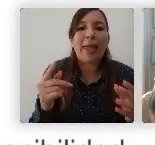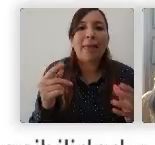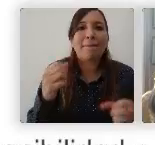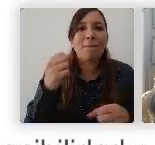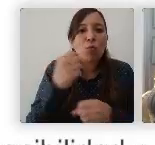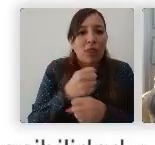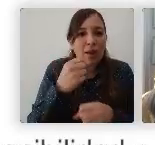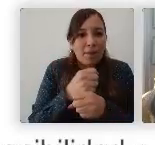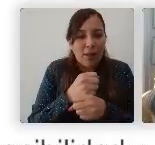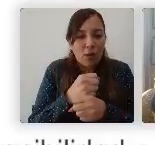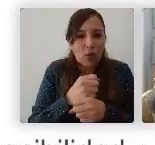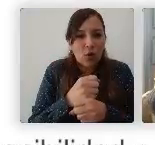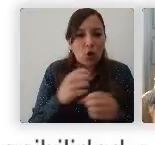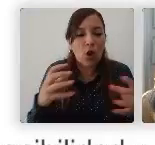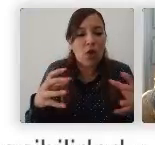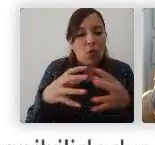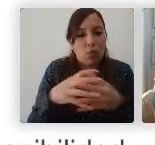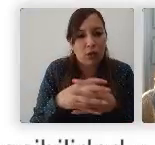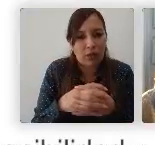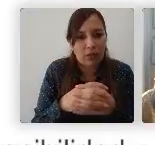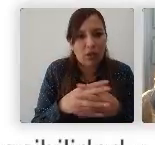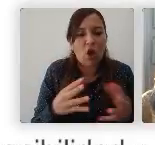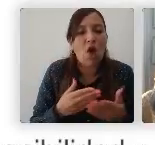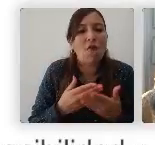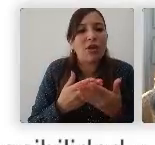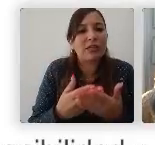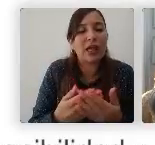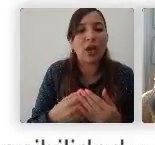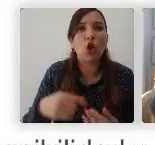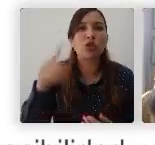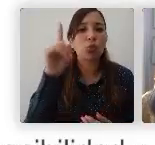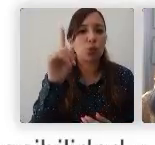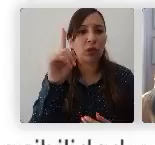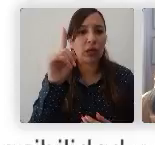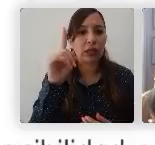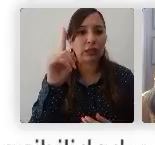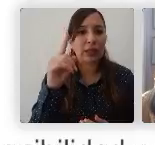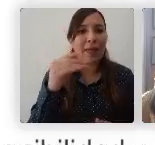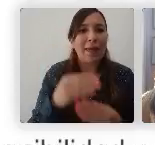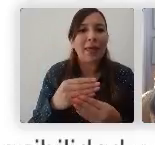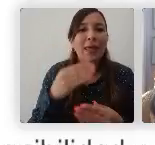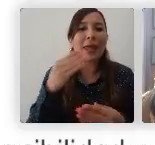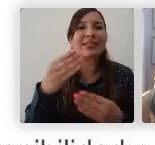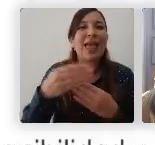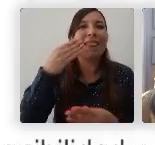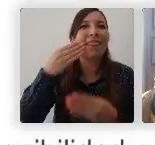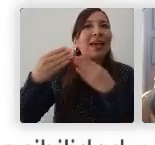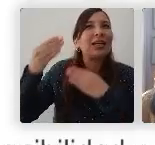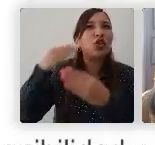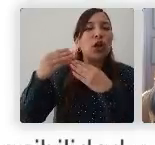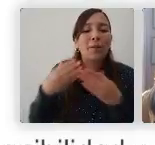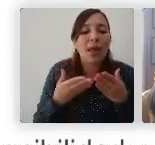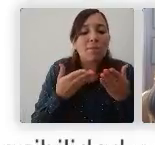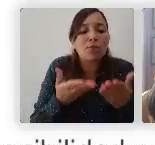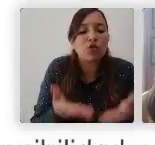miradas ofrecer algo auténtico algo único que se asocie con la tradicionalidad y con la forma de mostrar cómo son